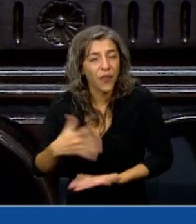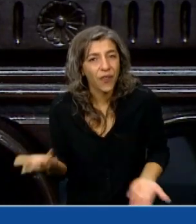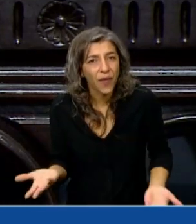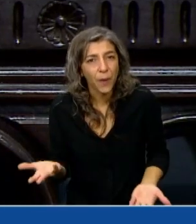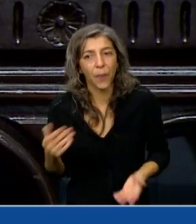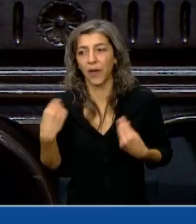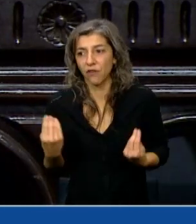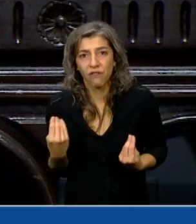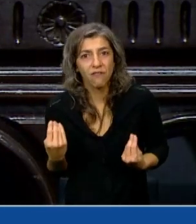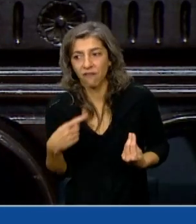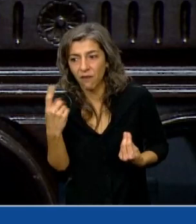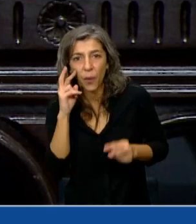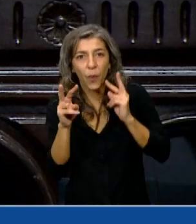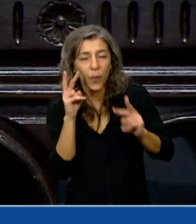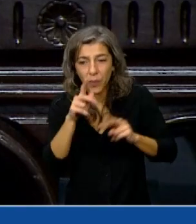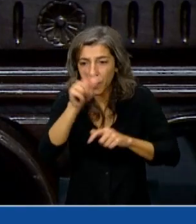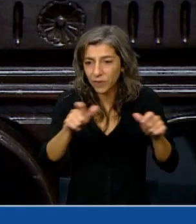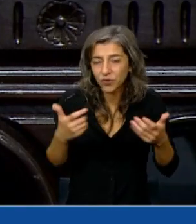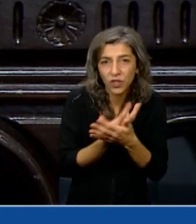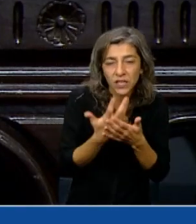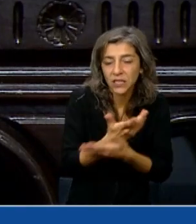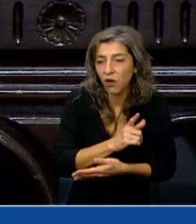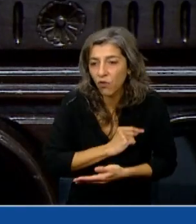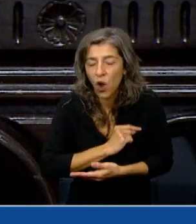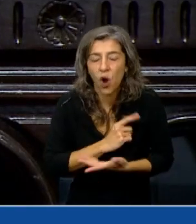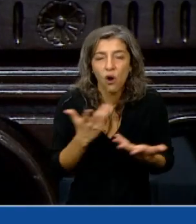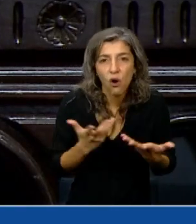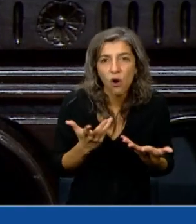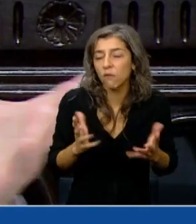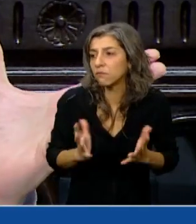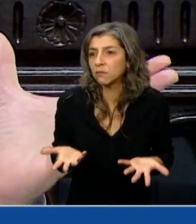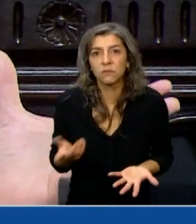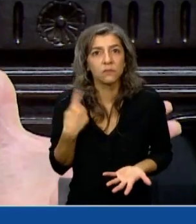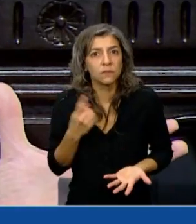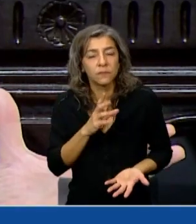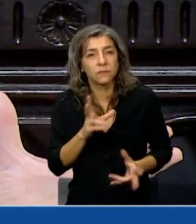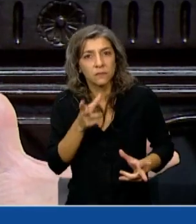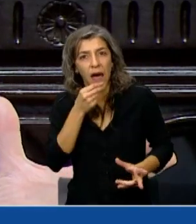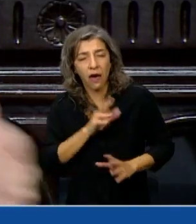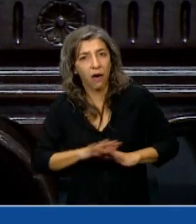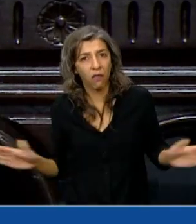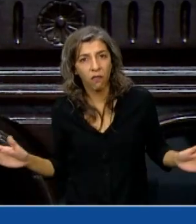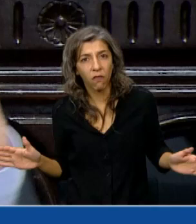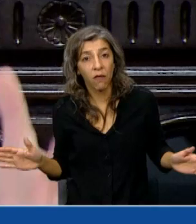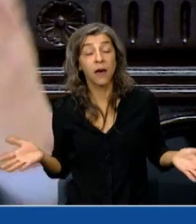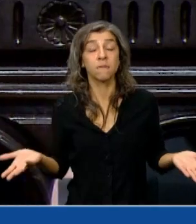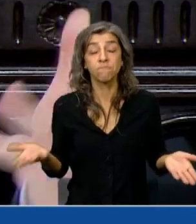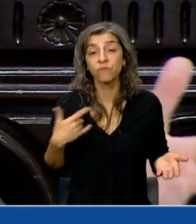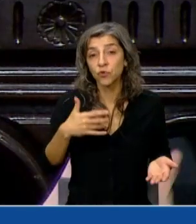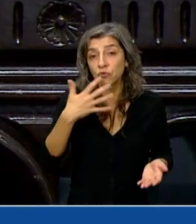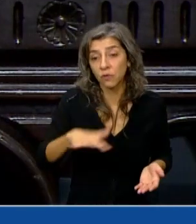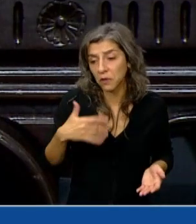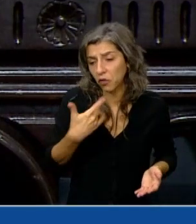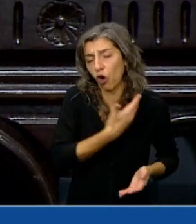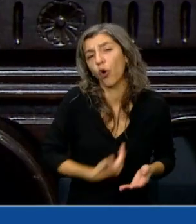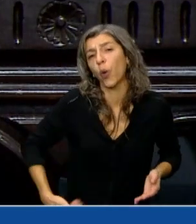somos sensibles al dolor de lo que nos pasa todos los días? Este gobierno fracasó. Nosotros afirmamos